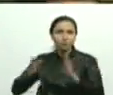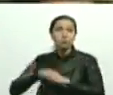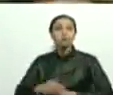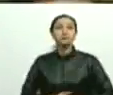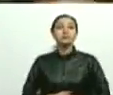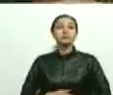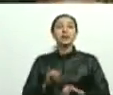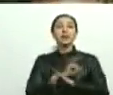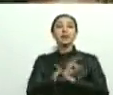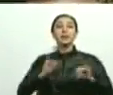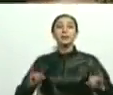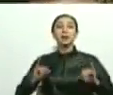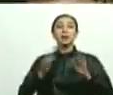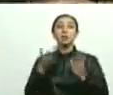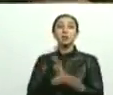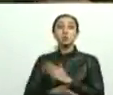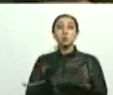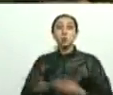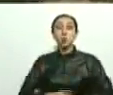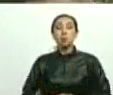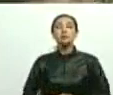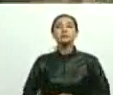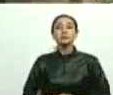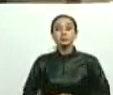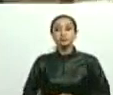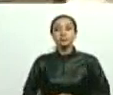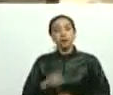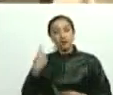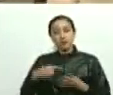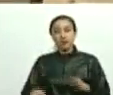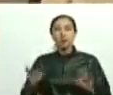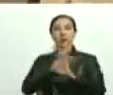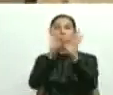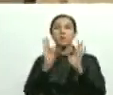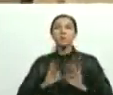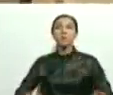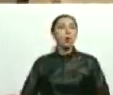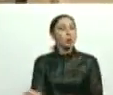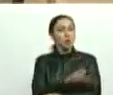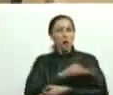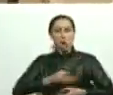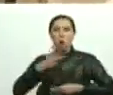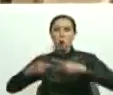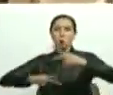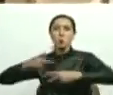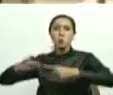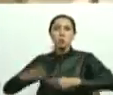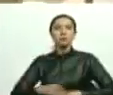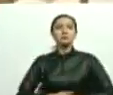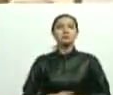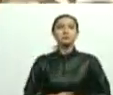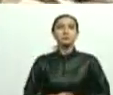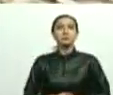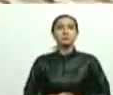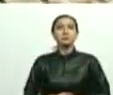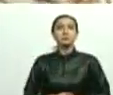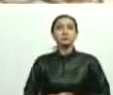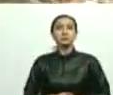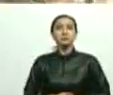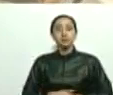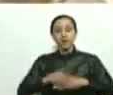también sin novedad, que debe ser un proceso exitoso, que debe ser un proceso de